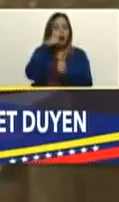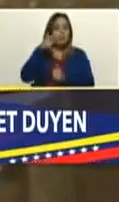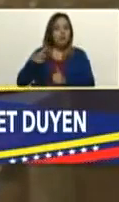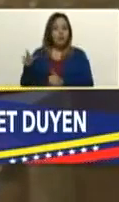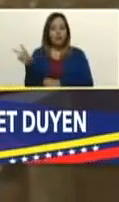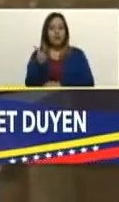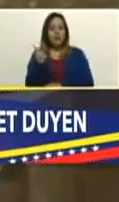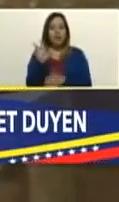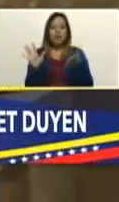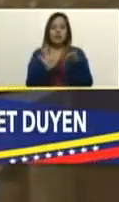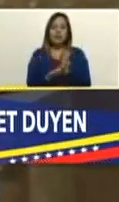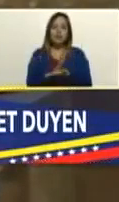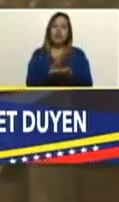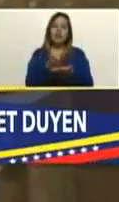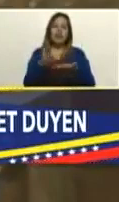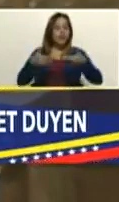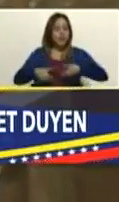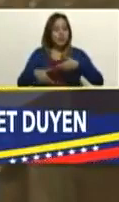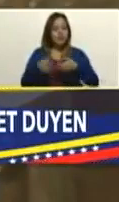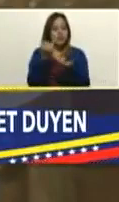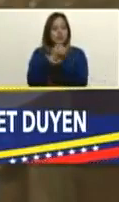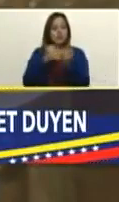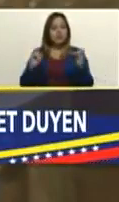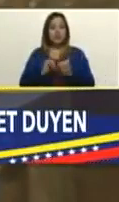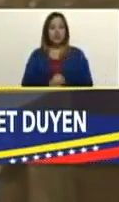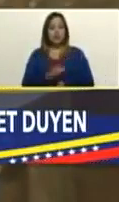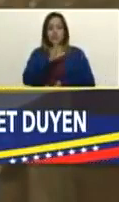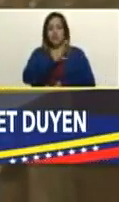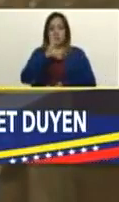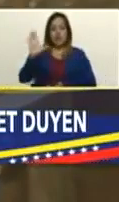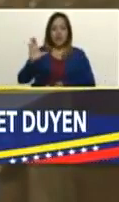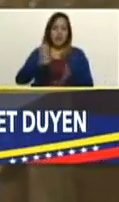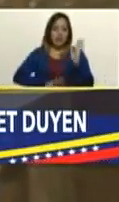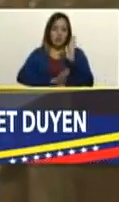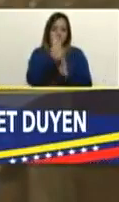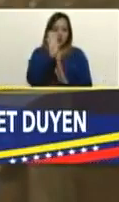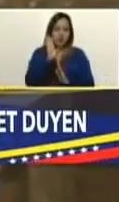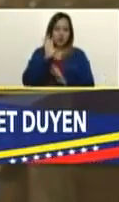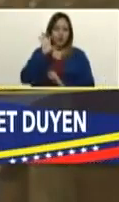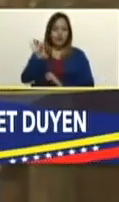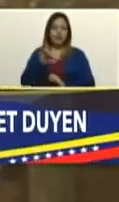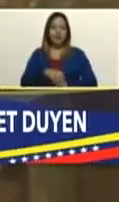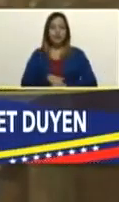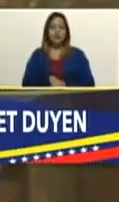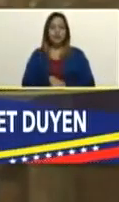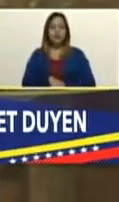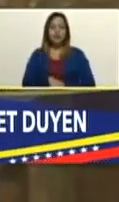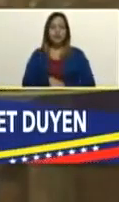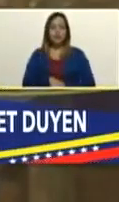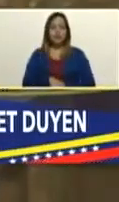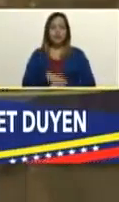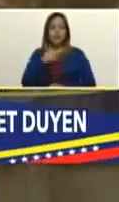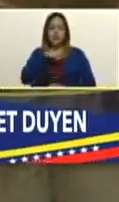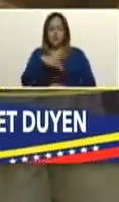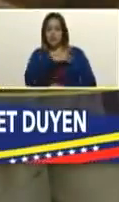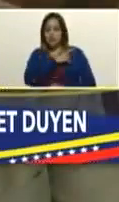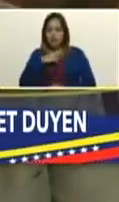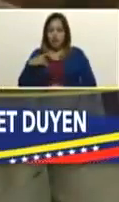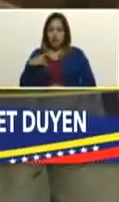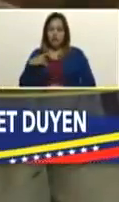en la lucha por la independencia, soberanía y desarrollo del país. Deseamos que